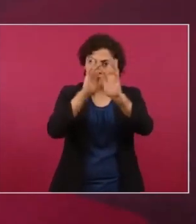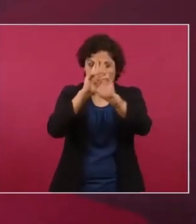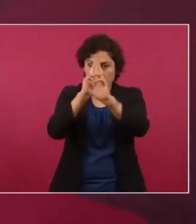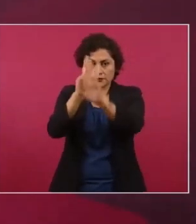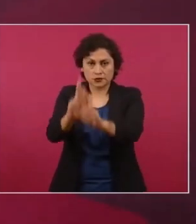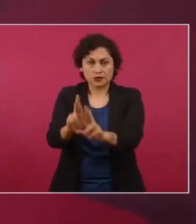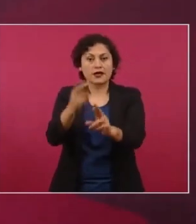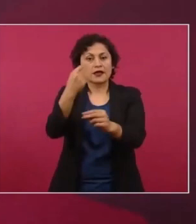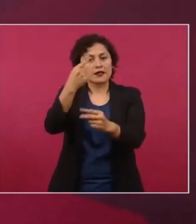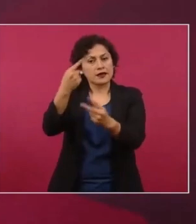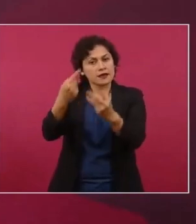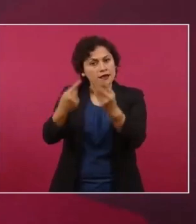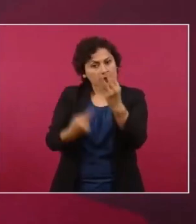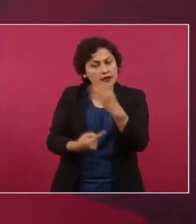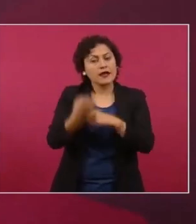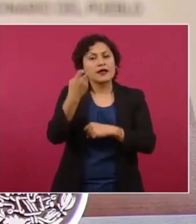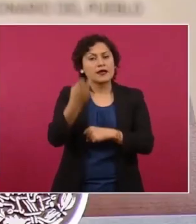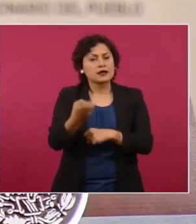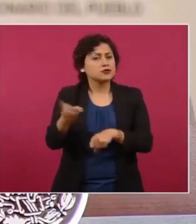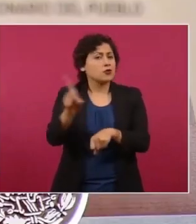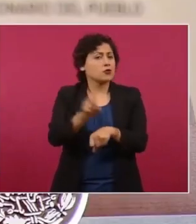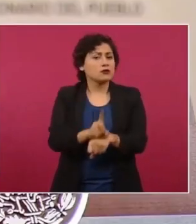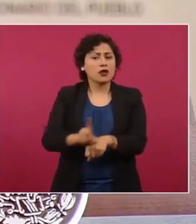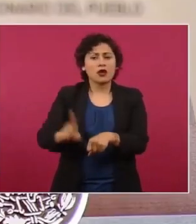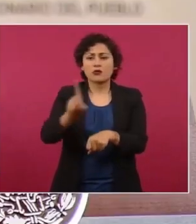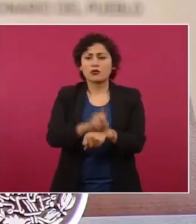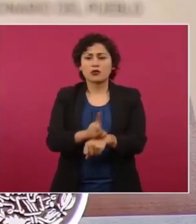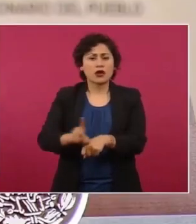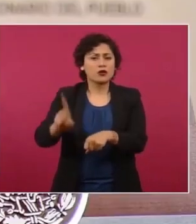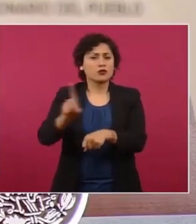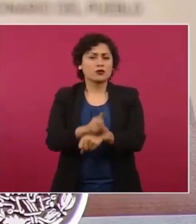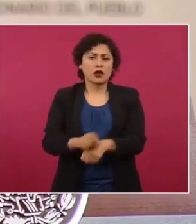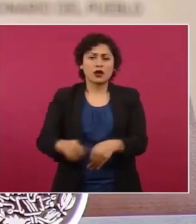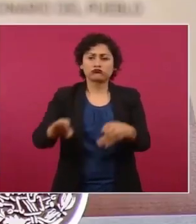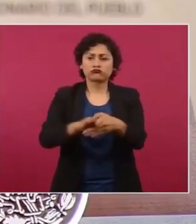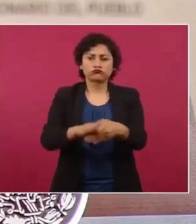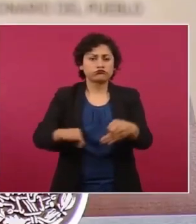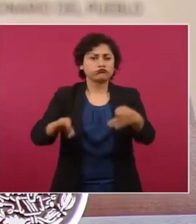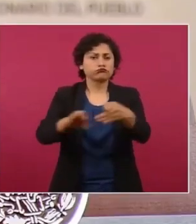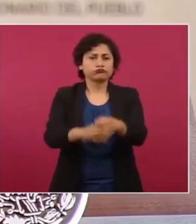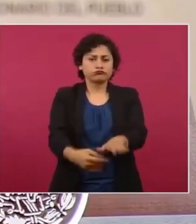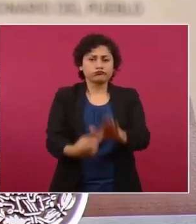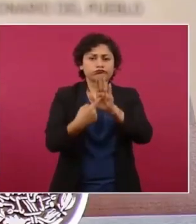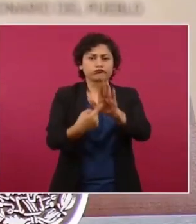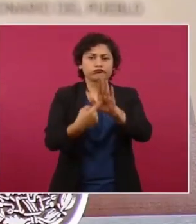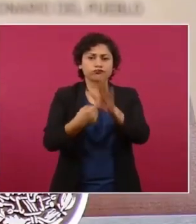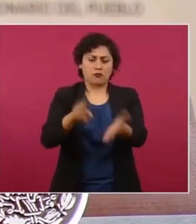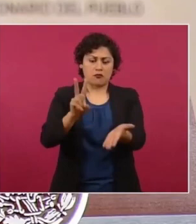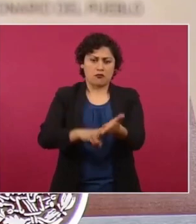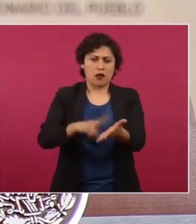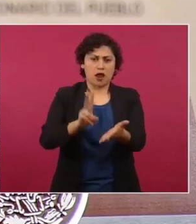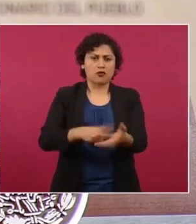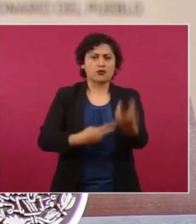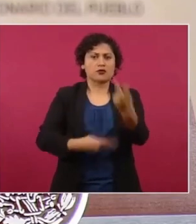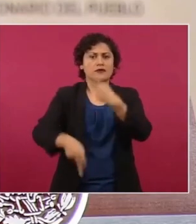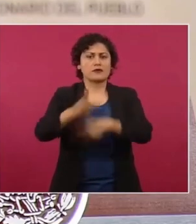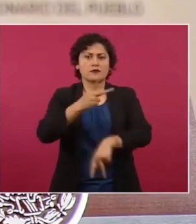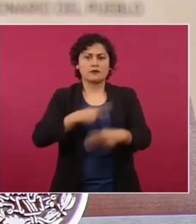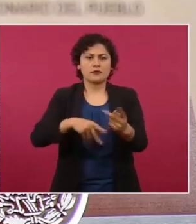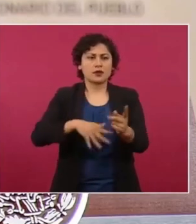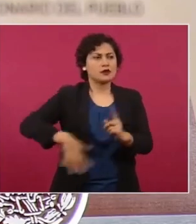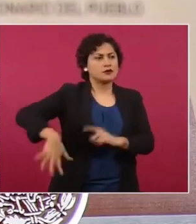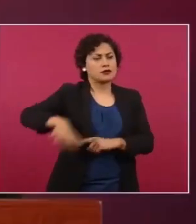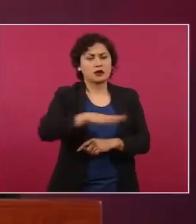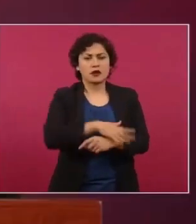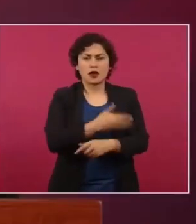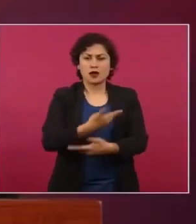hicieron. Estamos en una campaña permanente de cuidar los valores que nos permiten una sana convivencia. A la